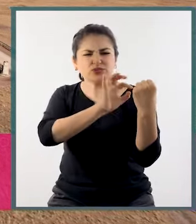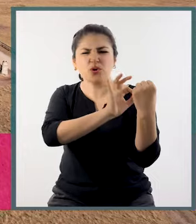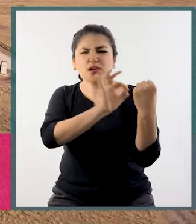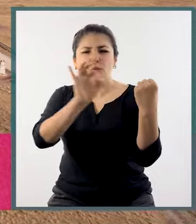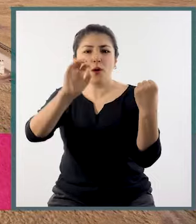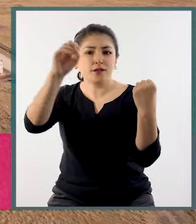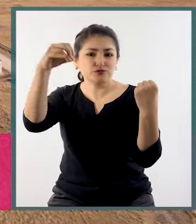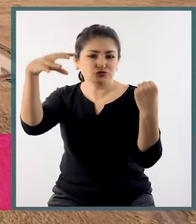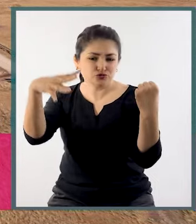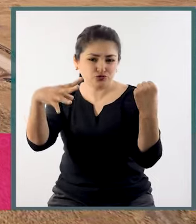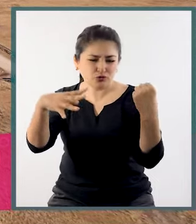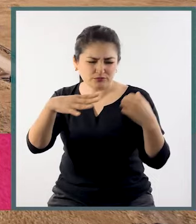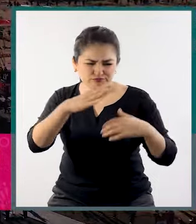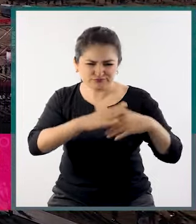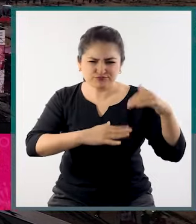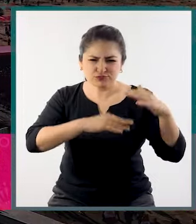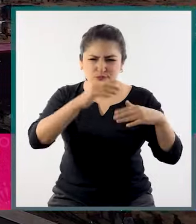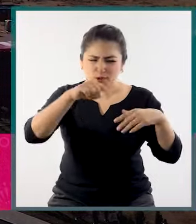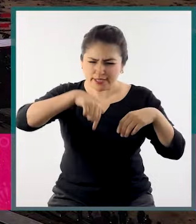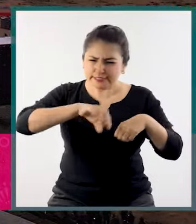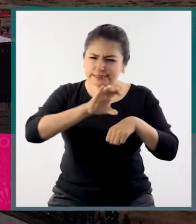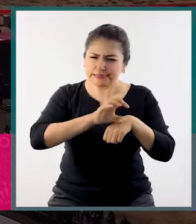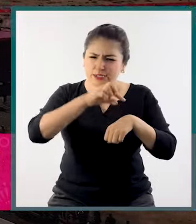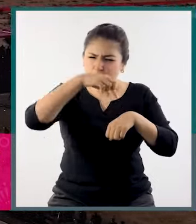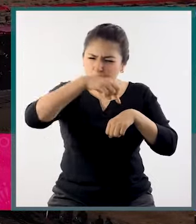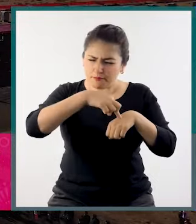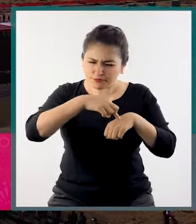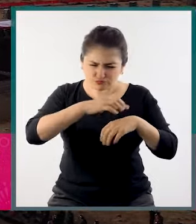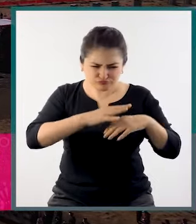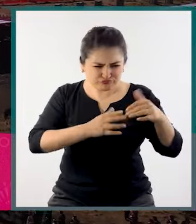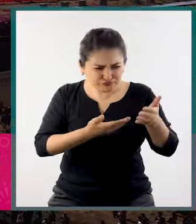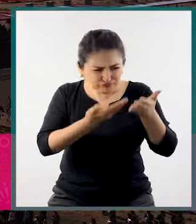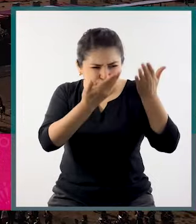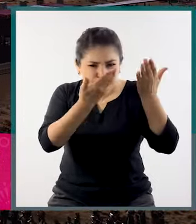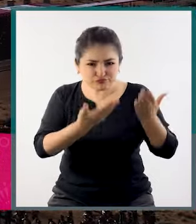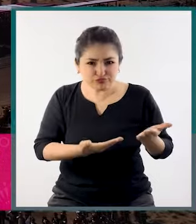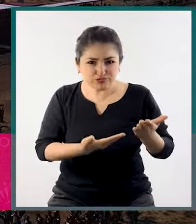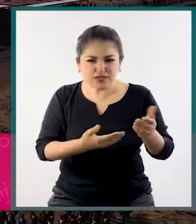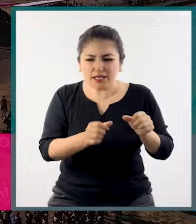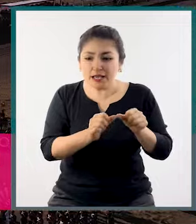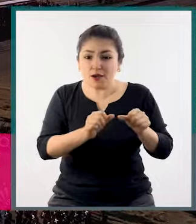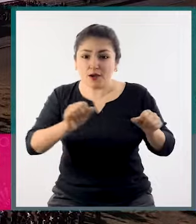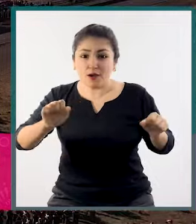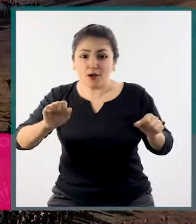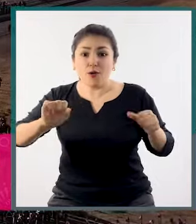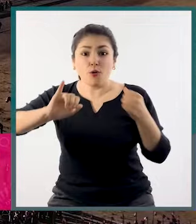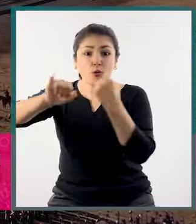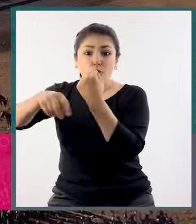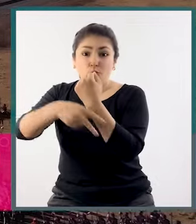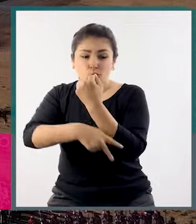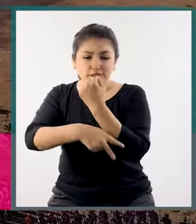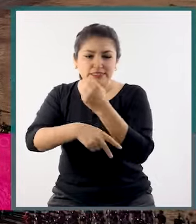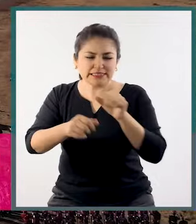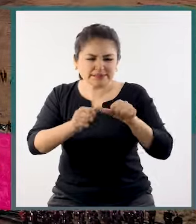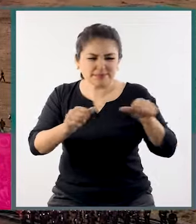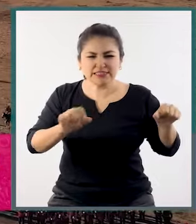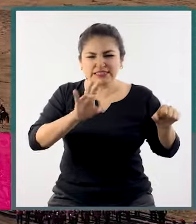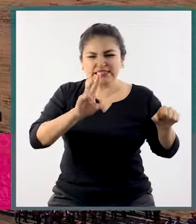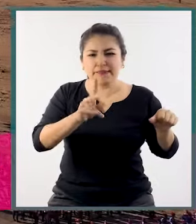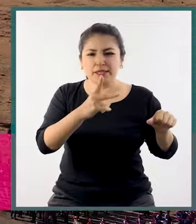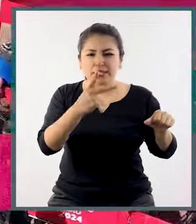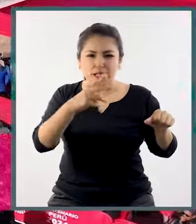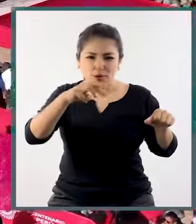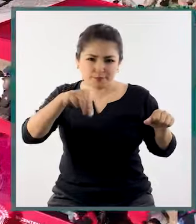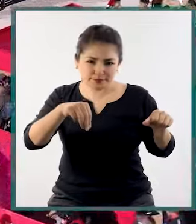fue fabricado por los trabajadores de la Cerro Pasco Corporation y está ubicado a 7 kilómetros de la ciudad de